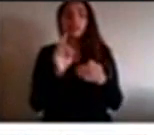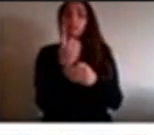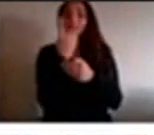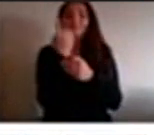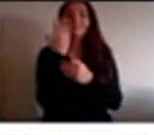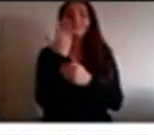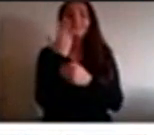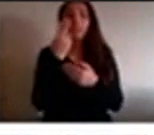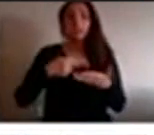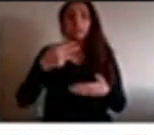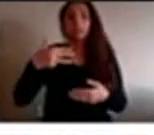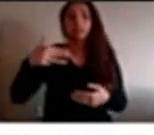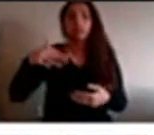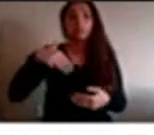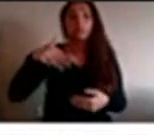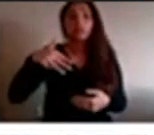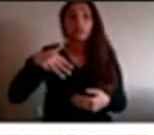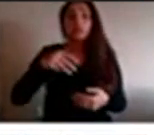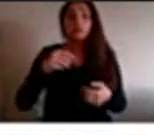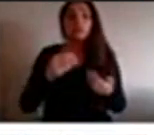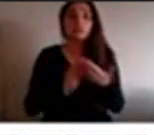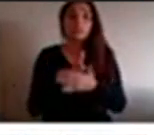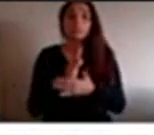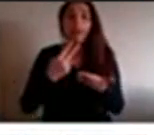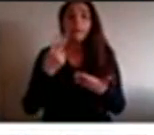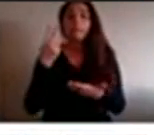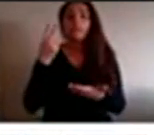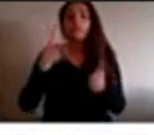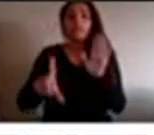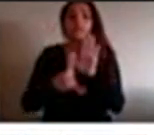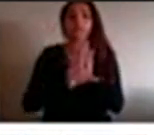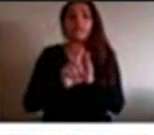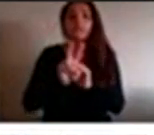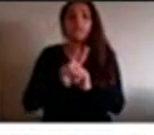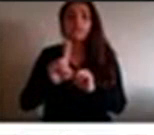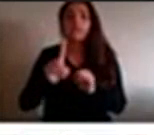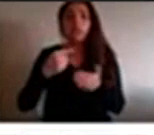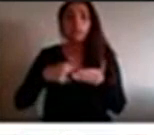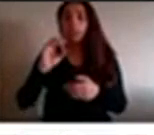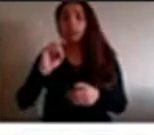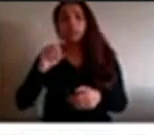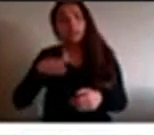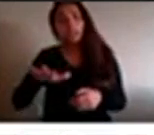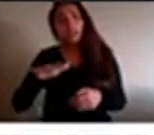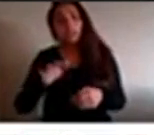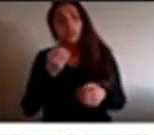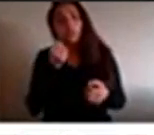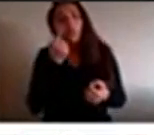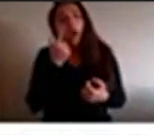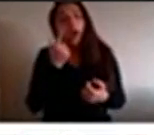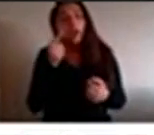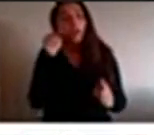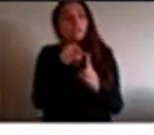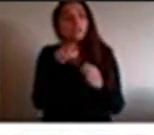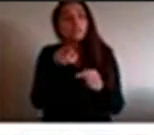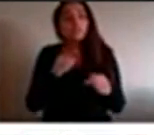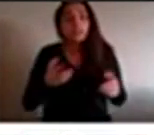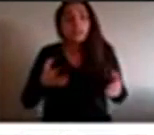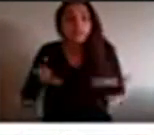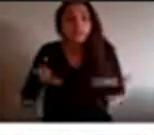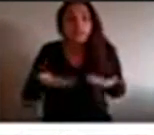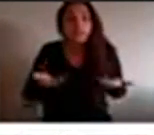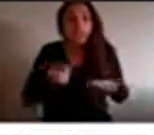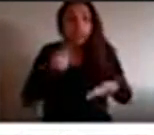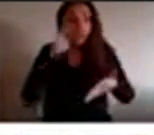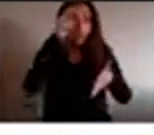en vigencia la ley número 21.015, que tiene por objeto incentivar la inclusión laboral de personas con